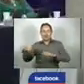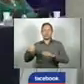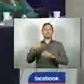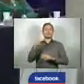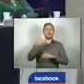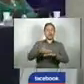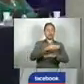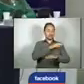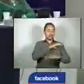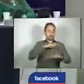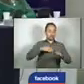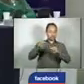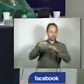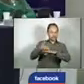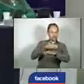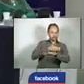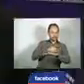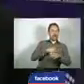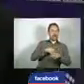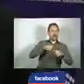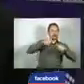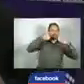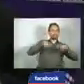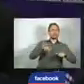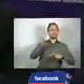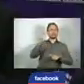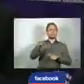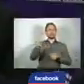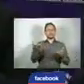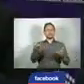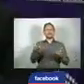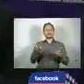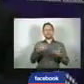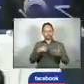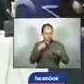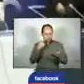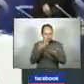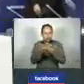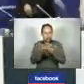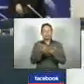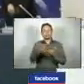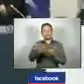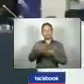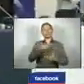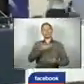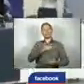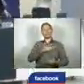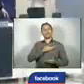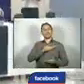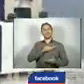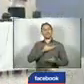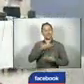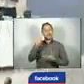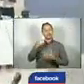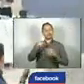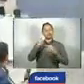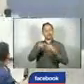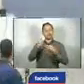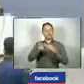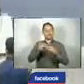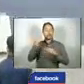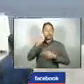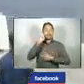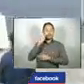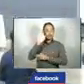de antejuicio emitiera un dictamen único para declarar que existen indicios de que él sea culpable de la acusación presentada por la